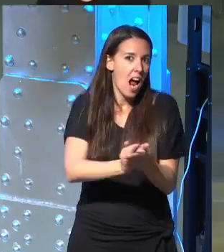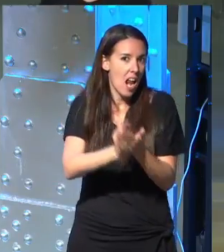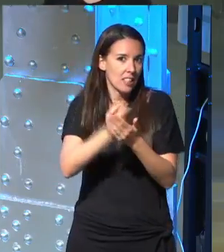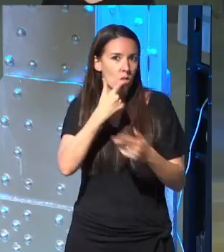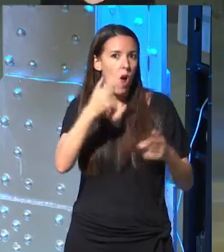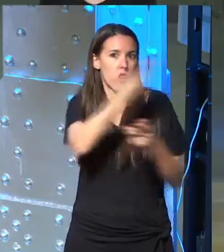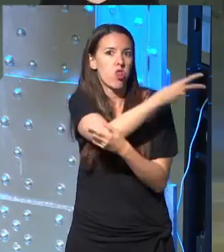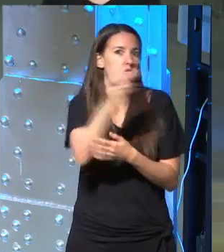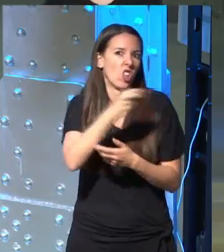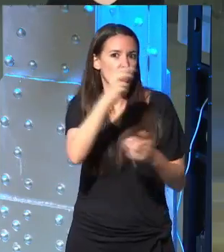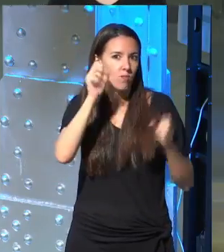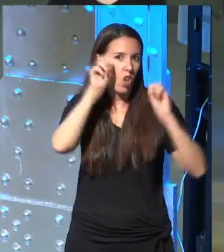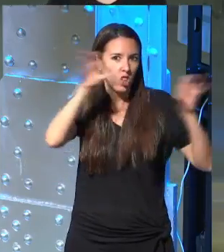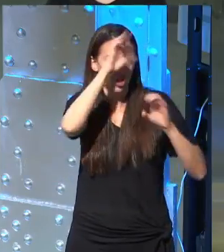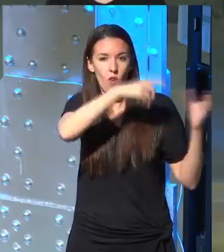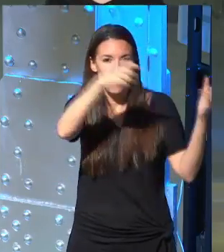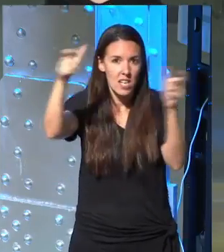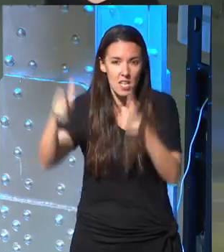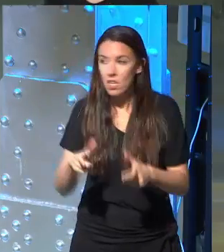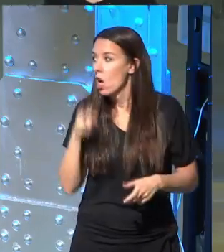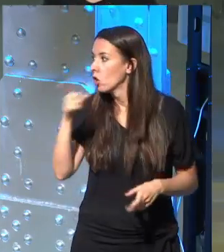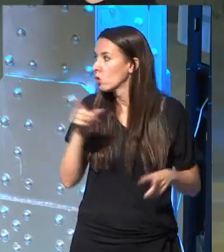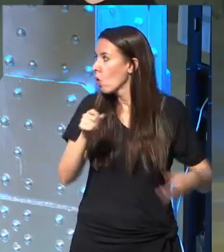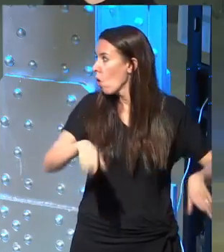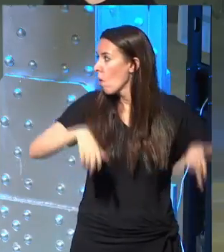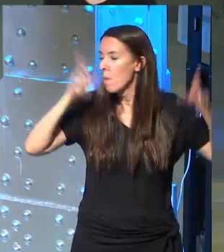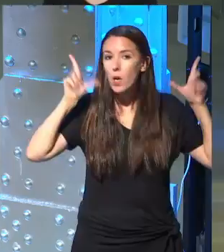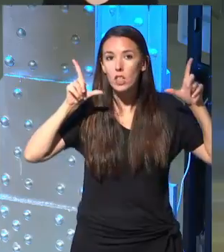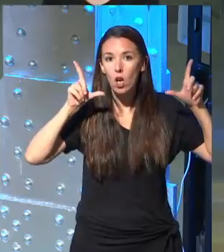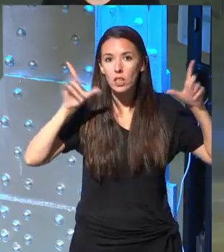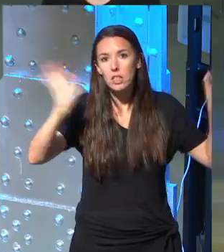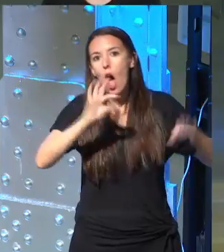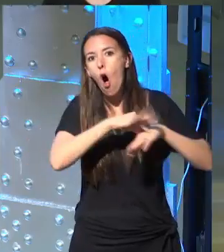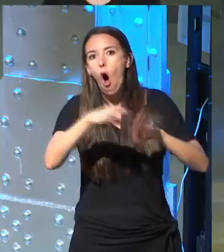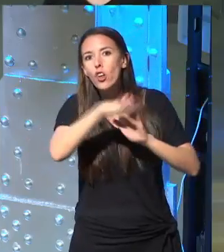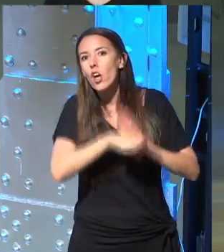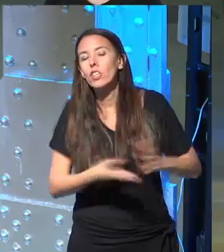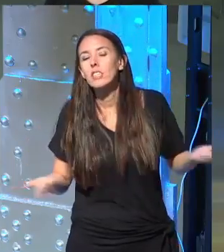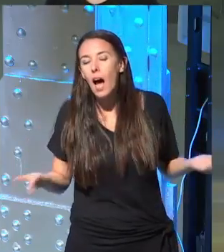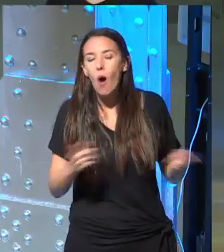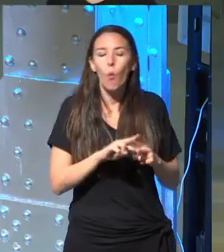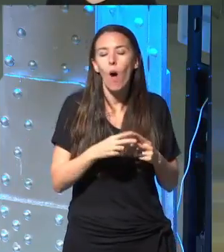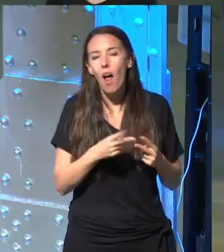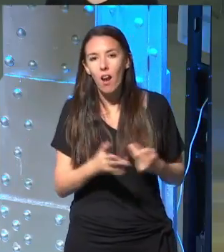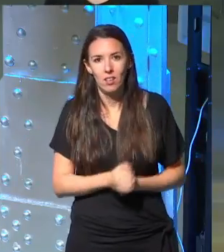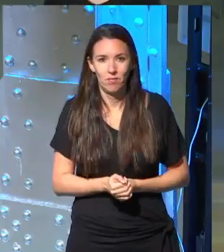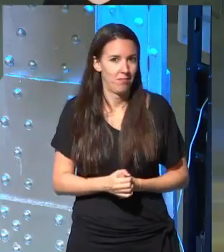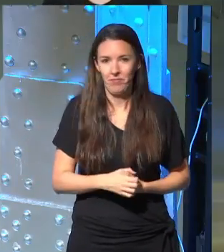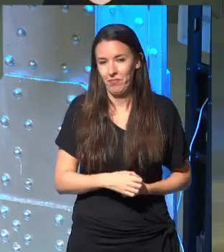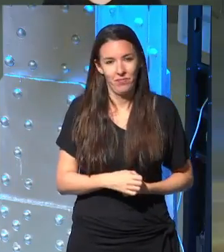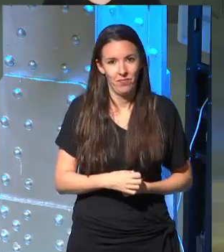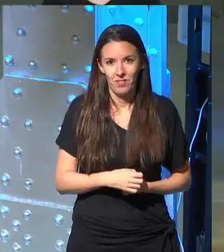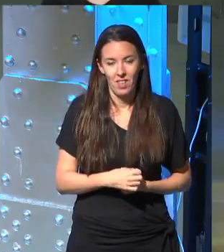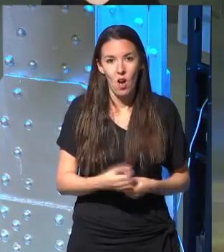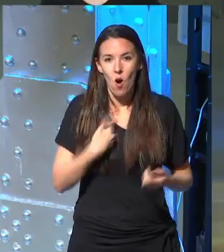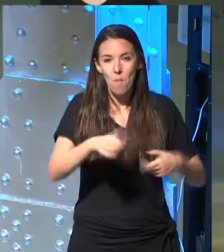200 ovnis. ¿Pero vas a ser el prota o el...? No, no. Yo he